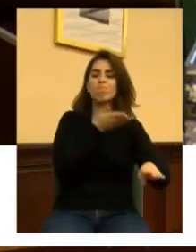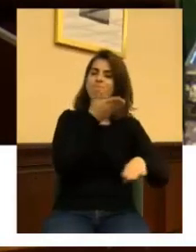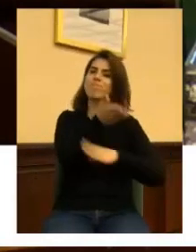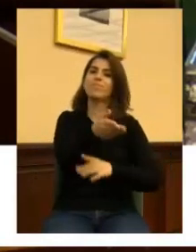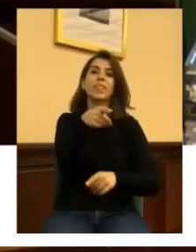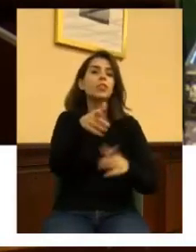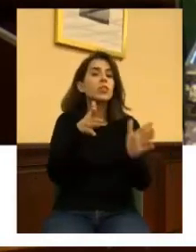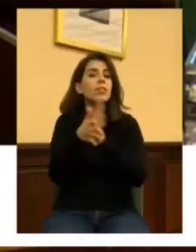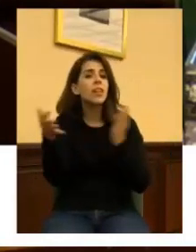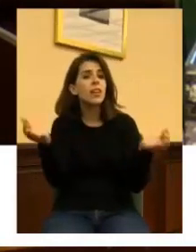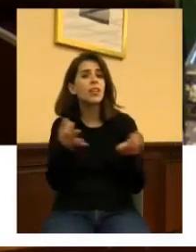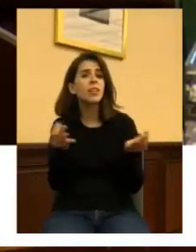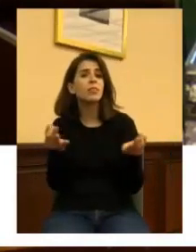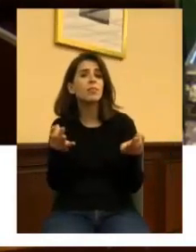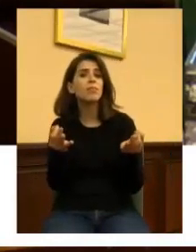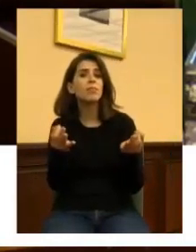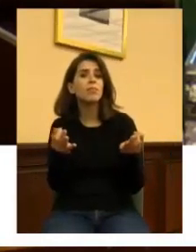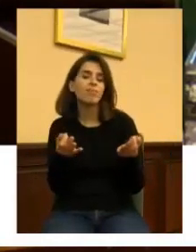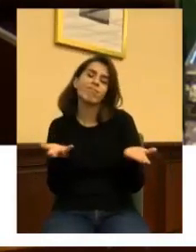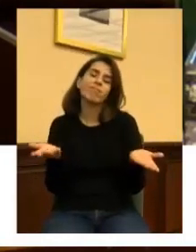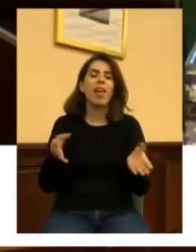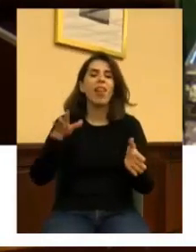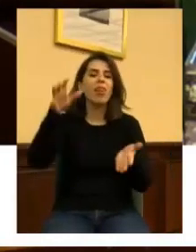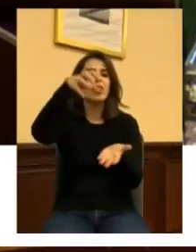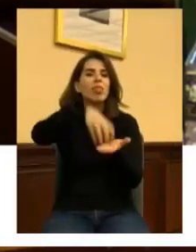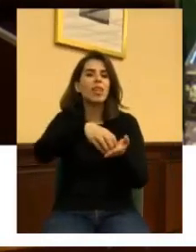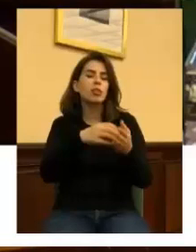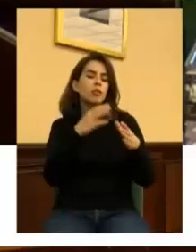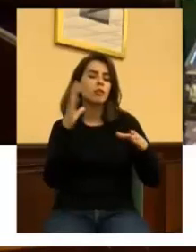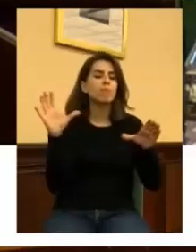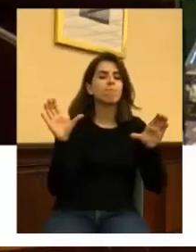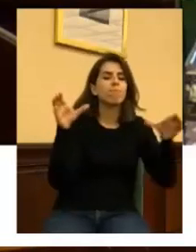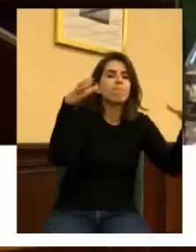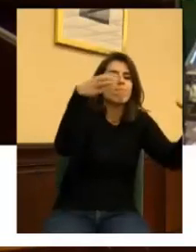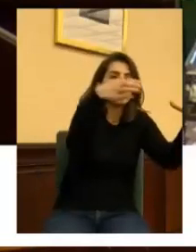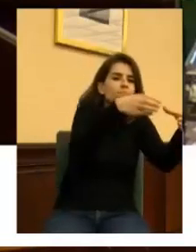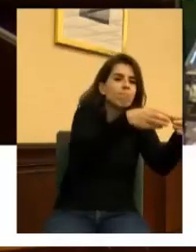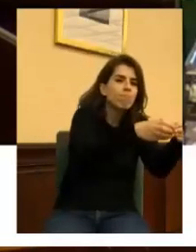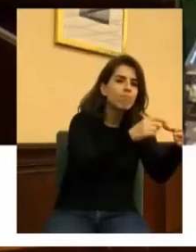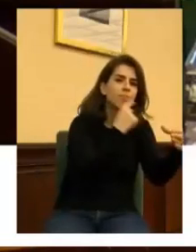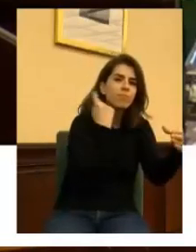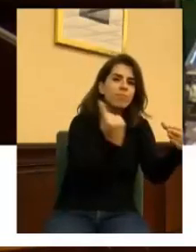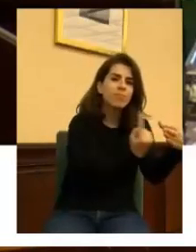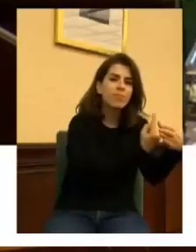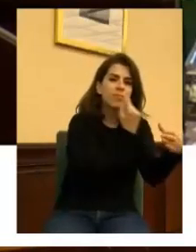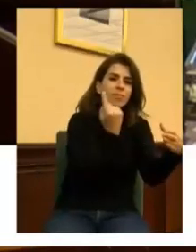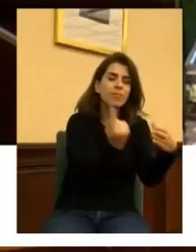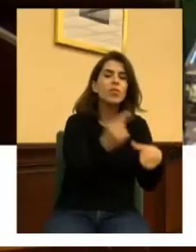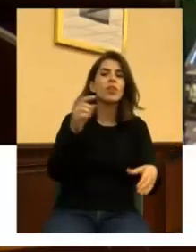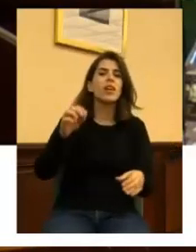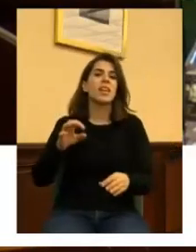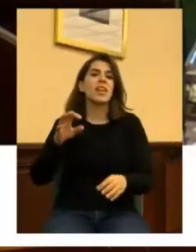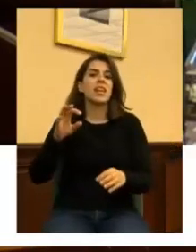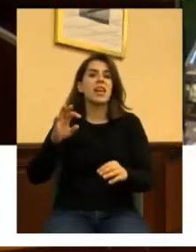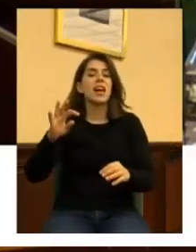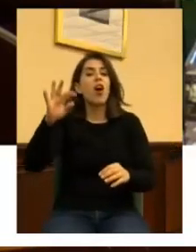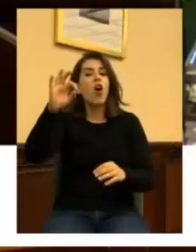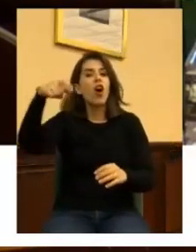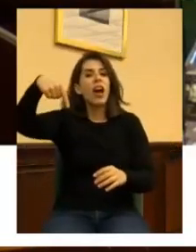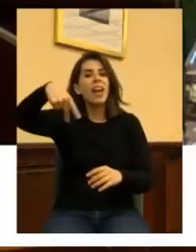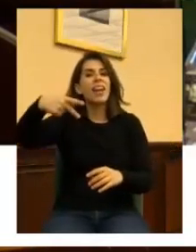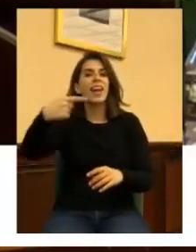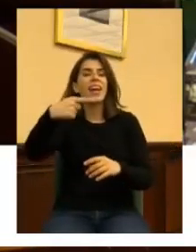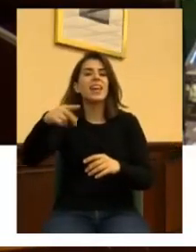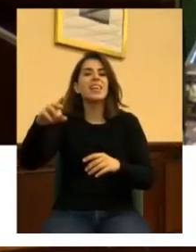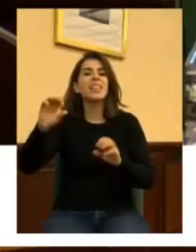genera? Pues genera centros gueto, que son aquellos, según la ONG Save the Children, donde la concentración